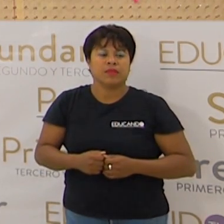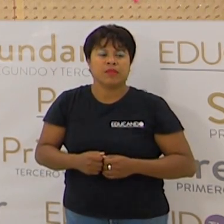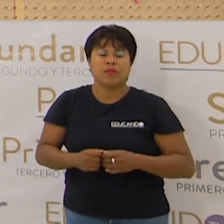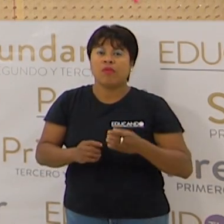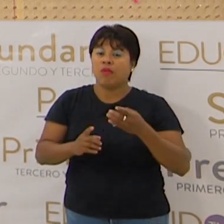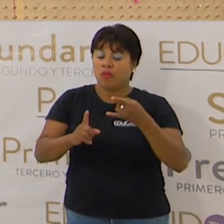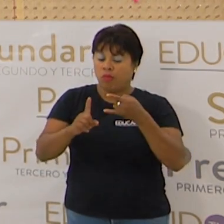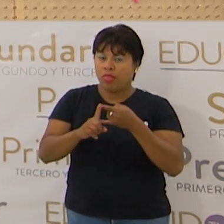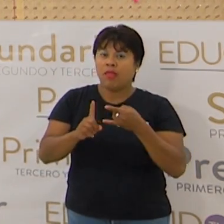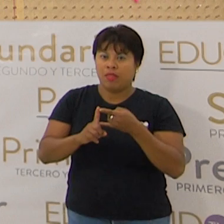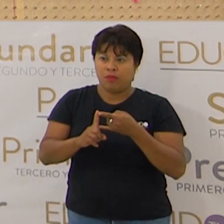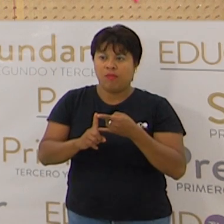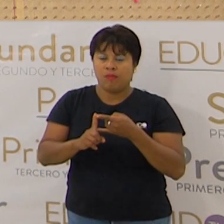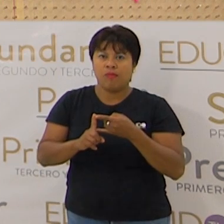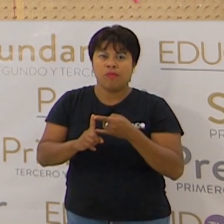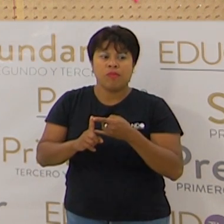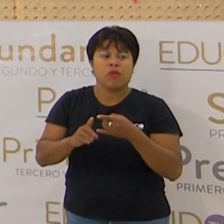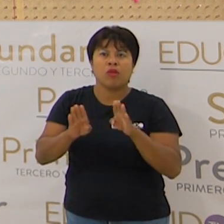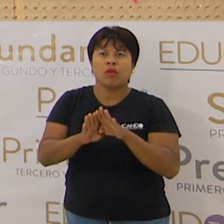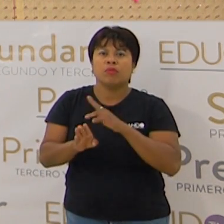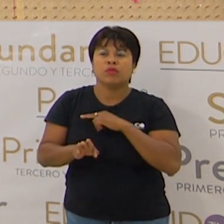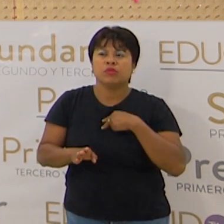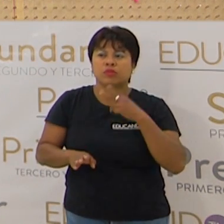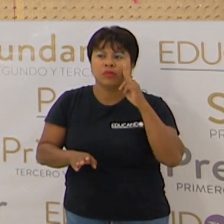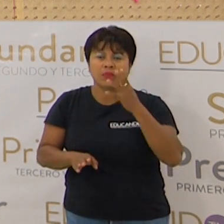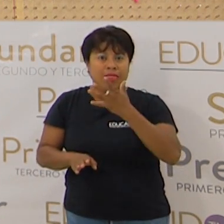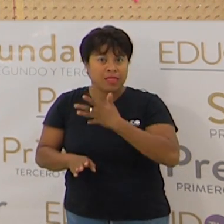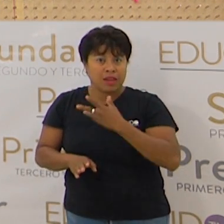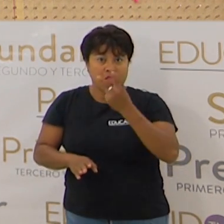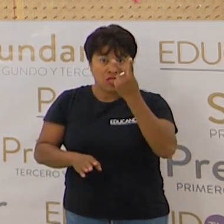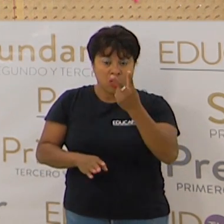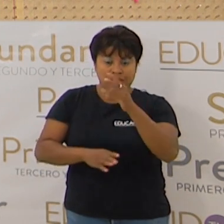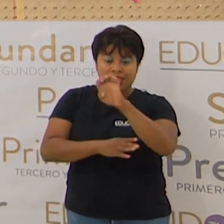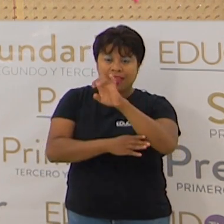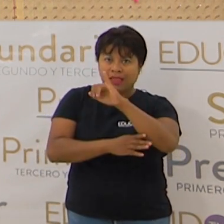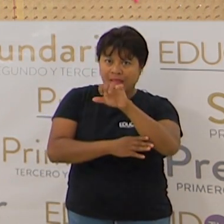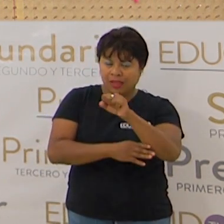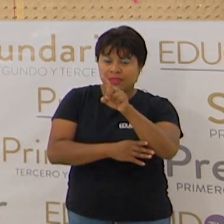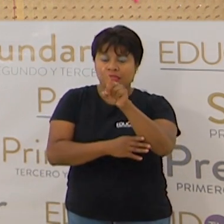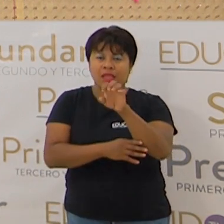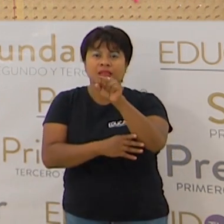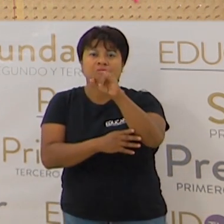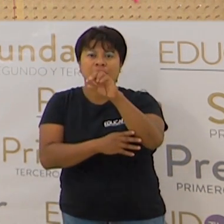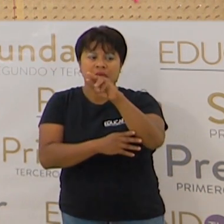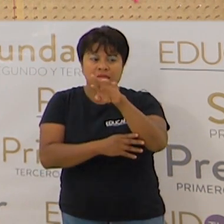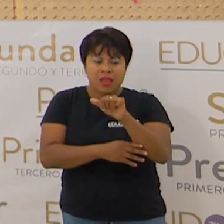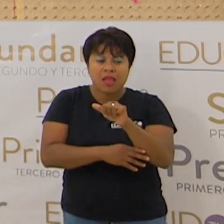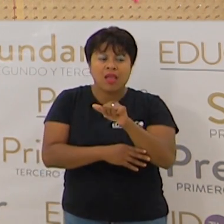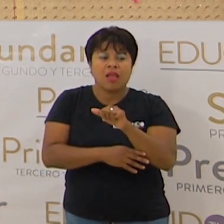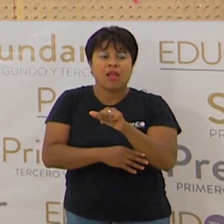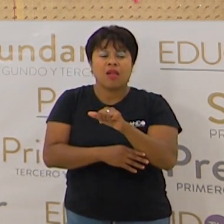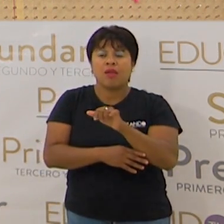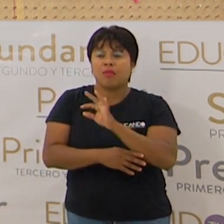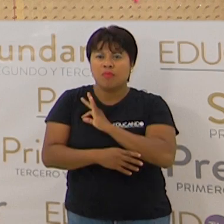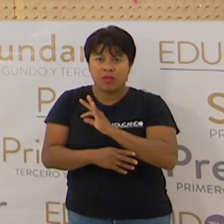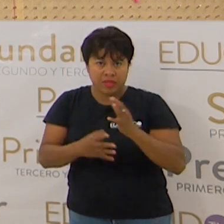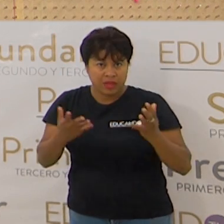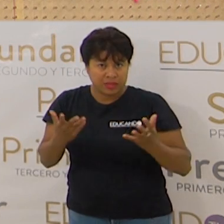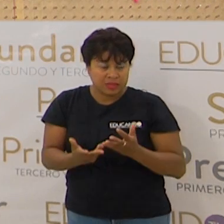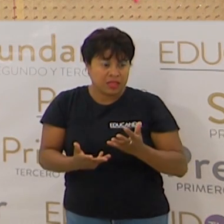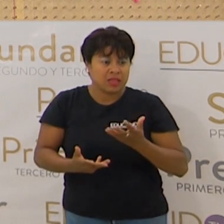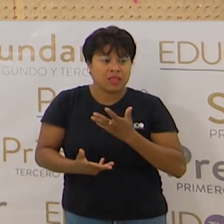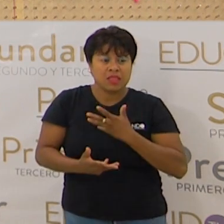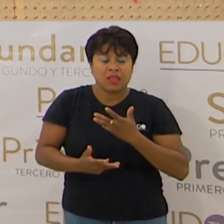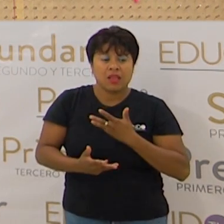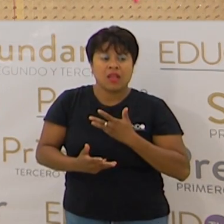un cuadrado, ¿verdad? Y como quedamos que tiene 2 ejes de simetría, puedo sacar alguna figura que